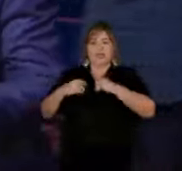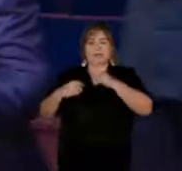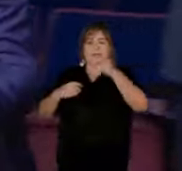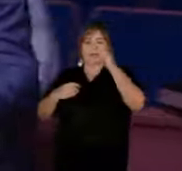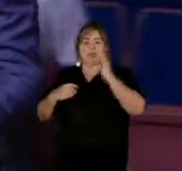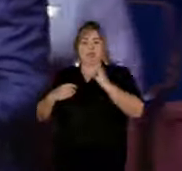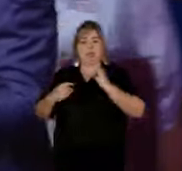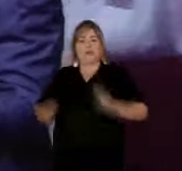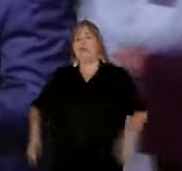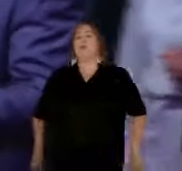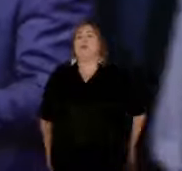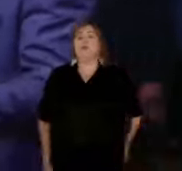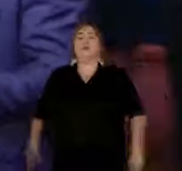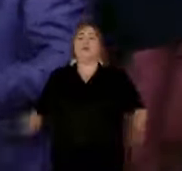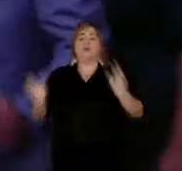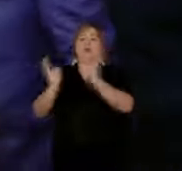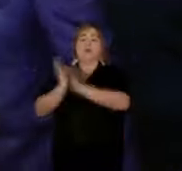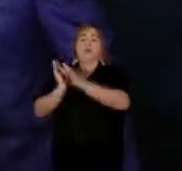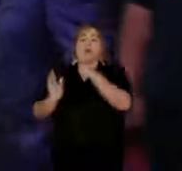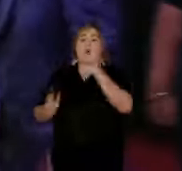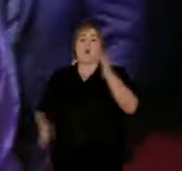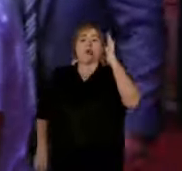Oh, gloria a Dios.